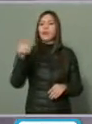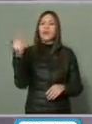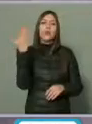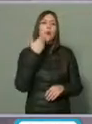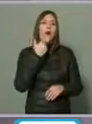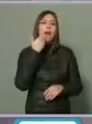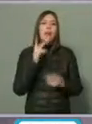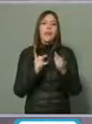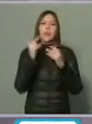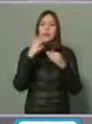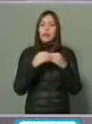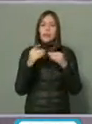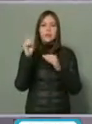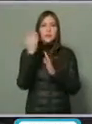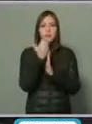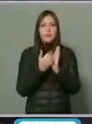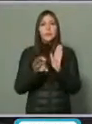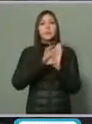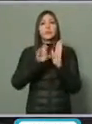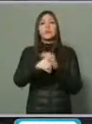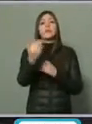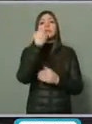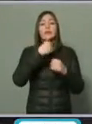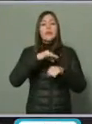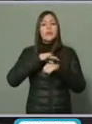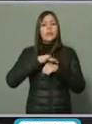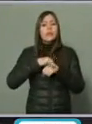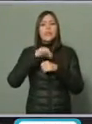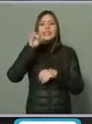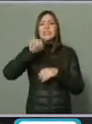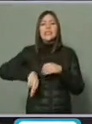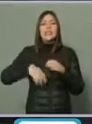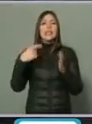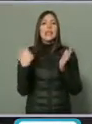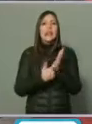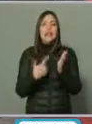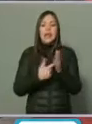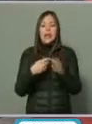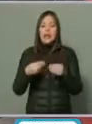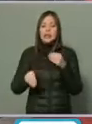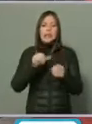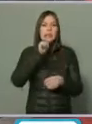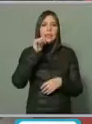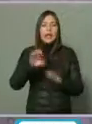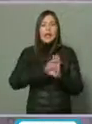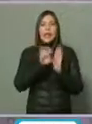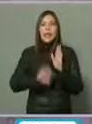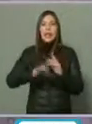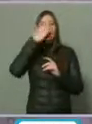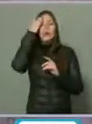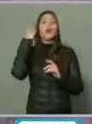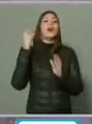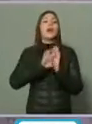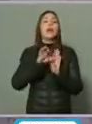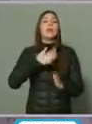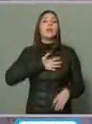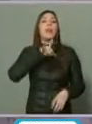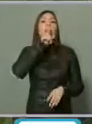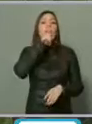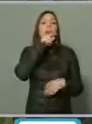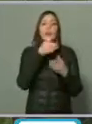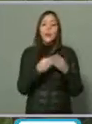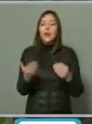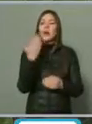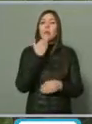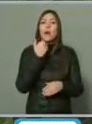nosotros estamos comiendo una porción magra, es decir, directamente una pechuga de pollo, una porción sin grasa, pues obviamente estamos disminuyendo